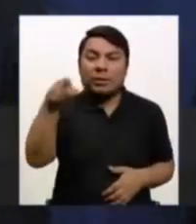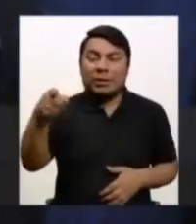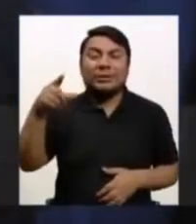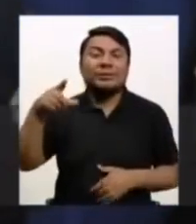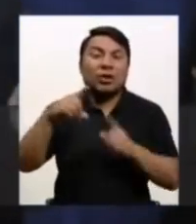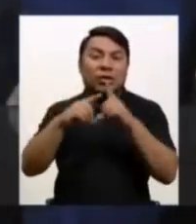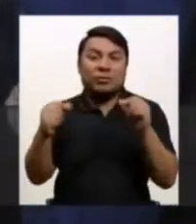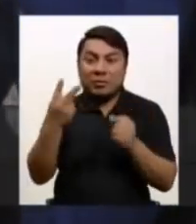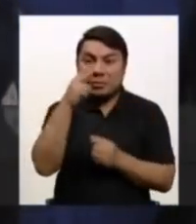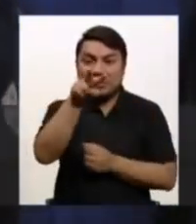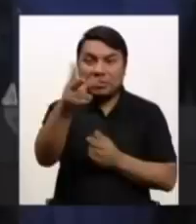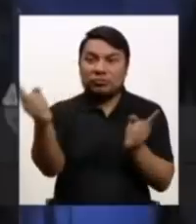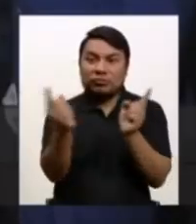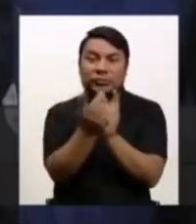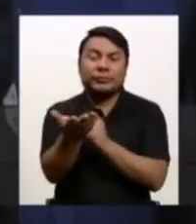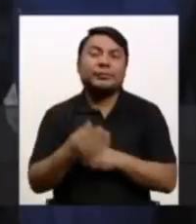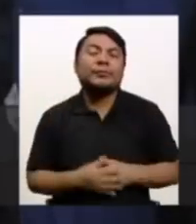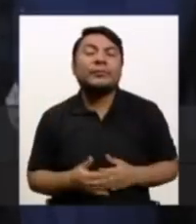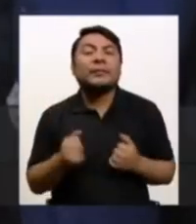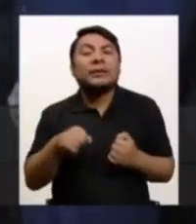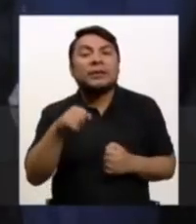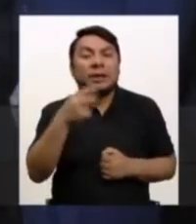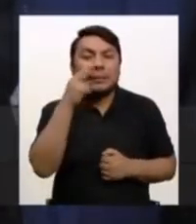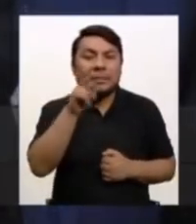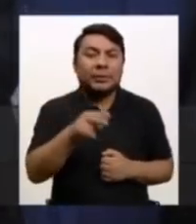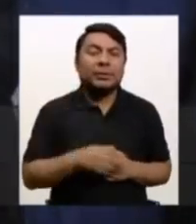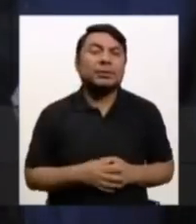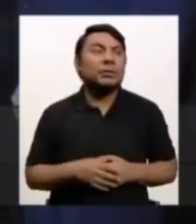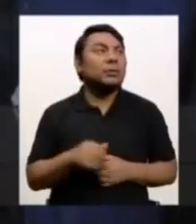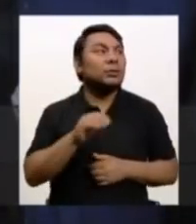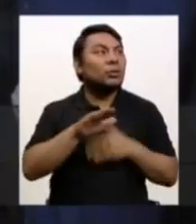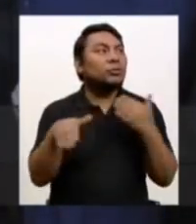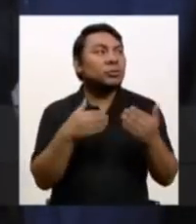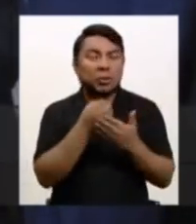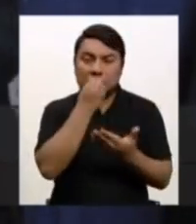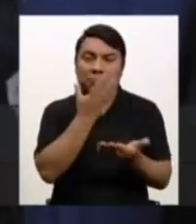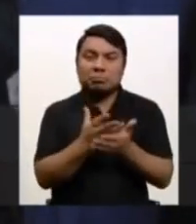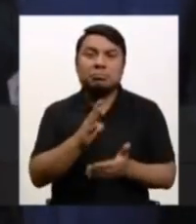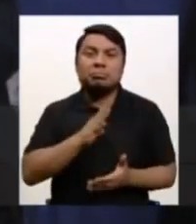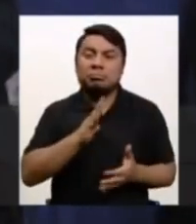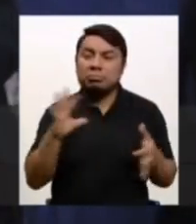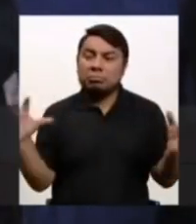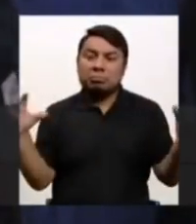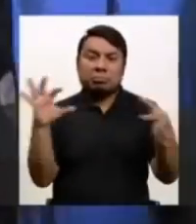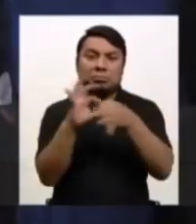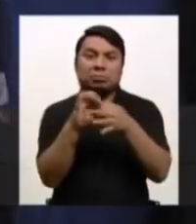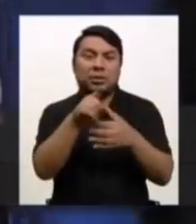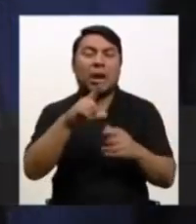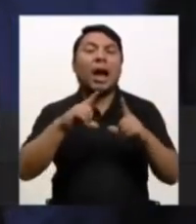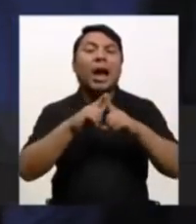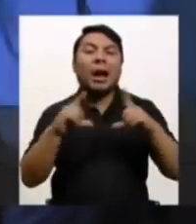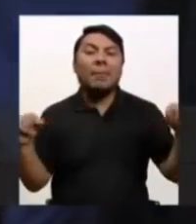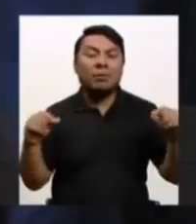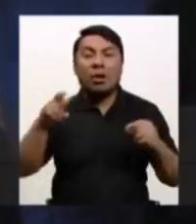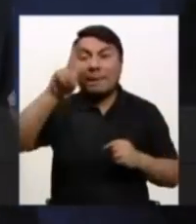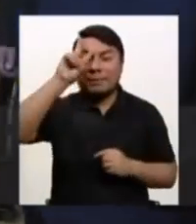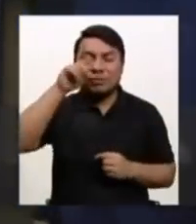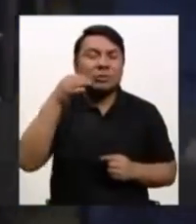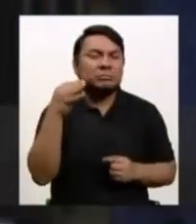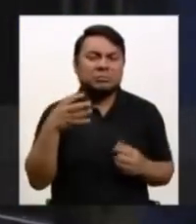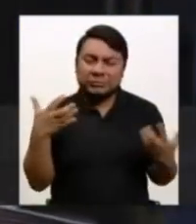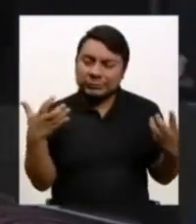es, además todos sabemos el intenso nexo que tenemos con Japón, con una